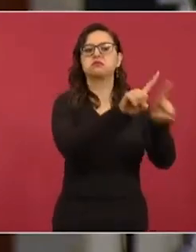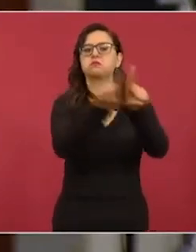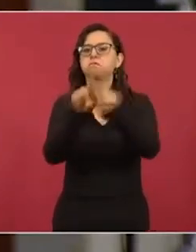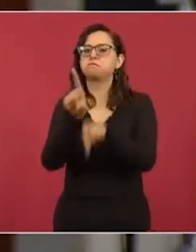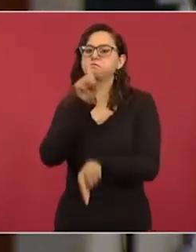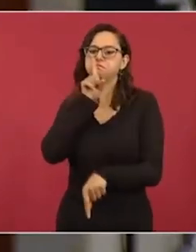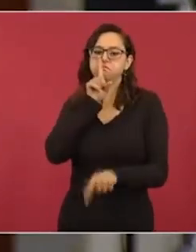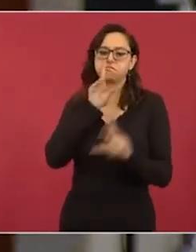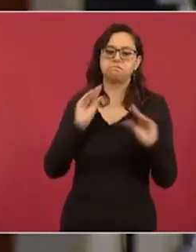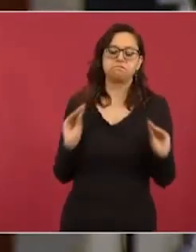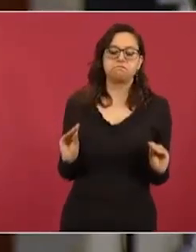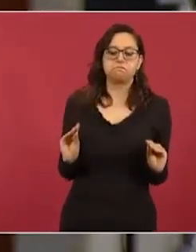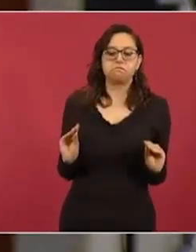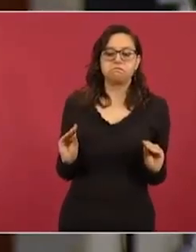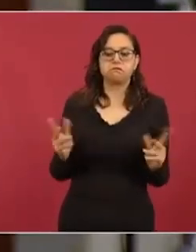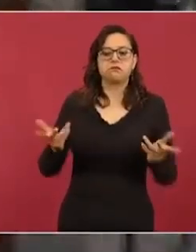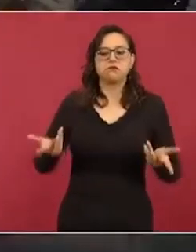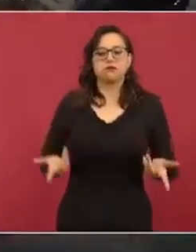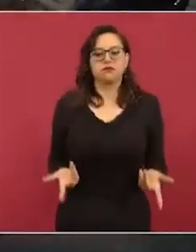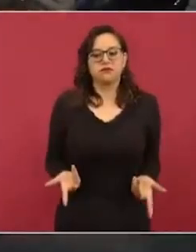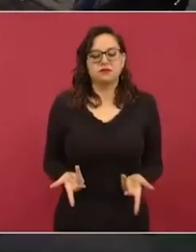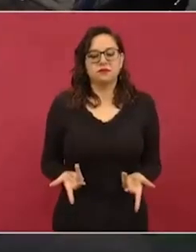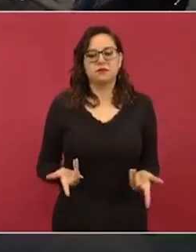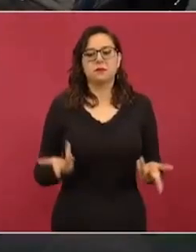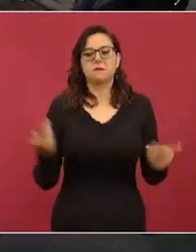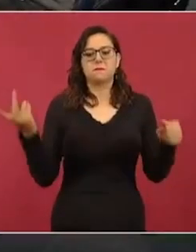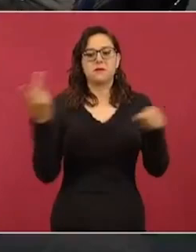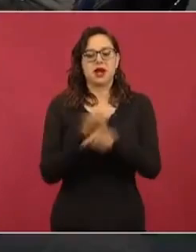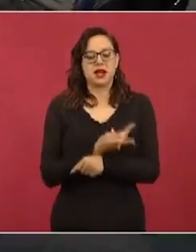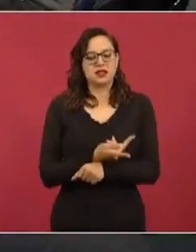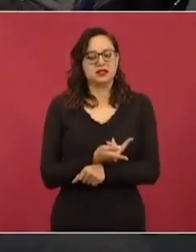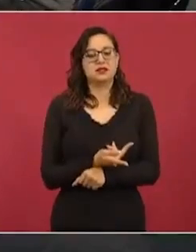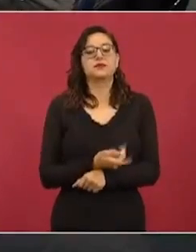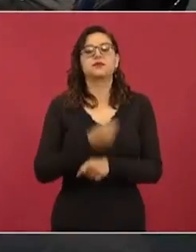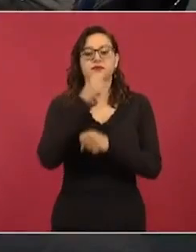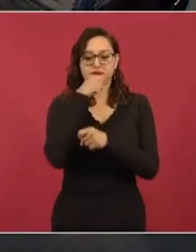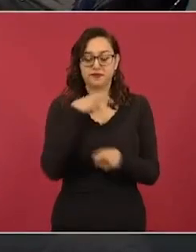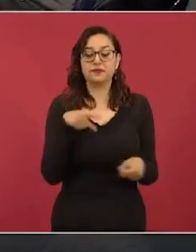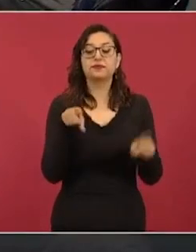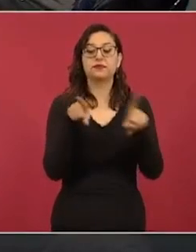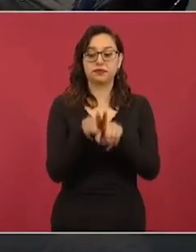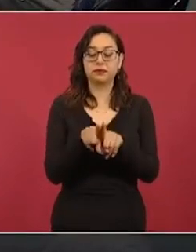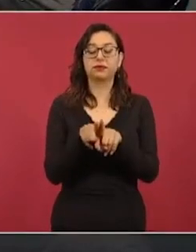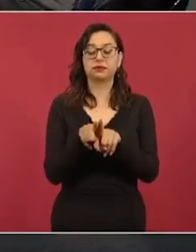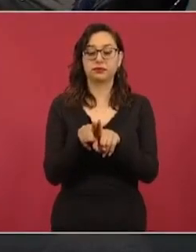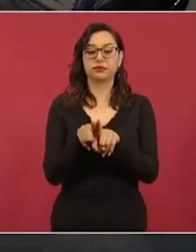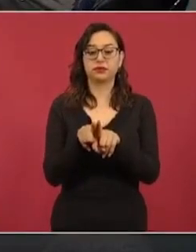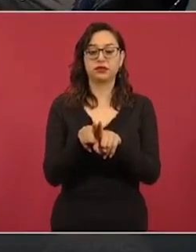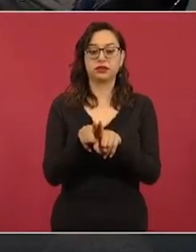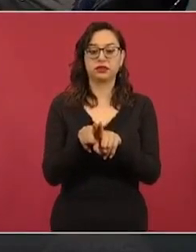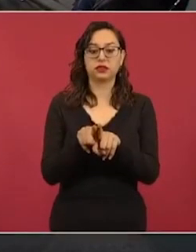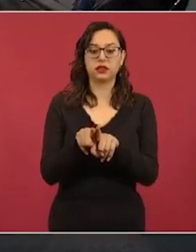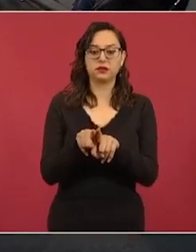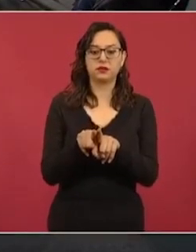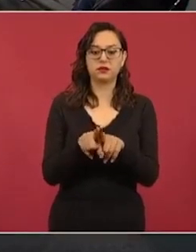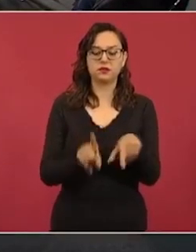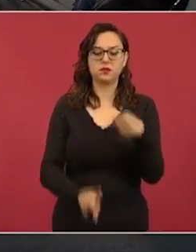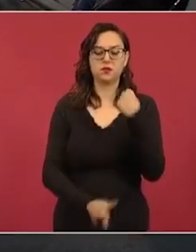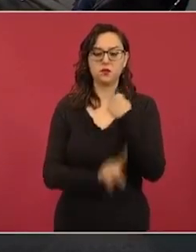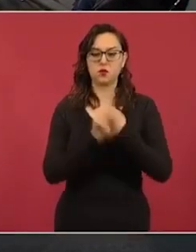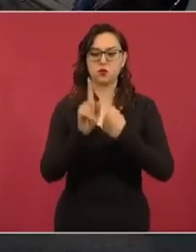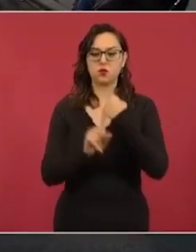Ellos aprendieron el SASCAP. También se aventaron una lucha para